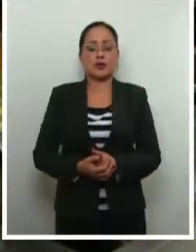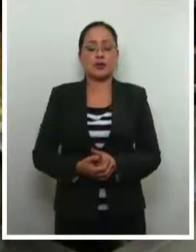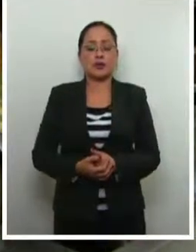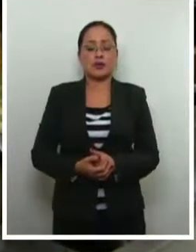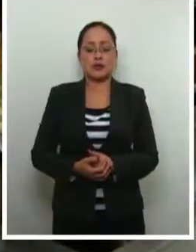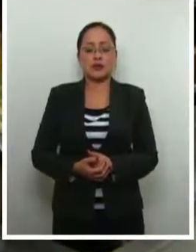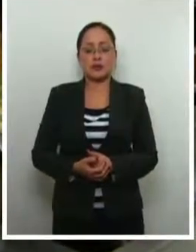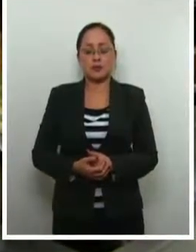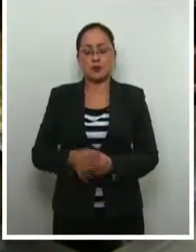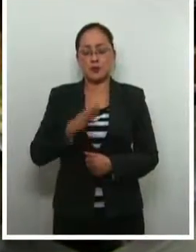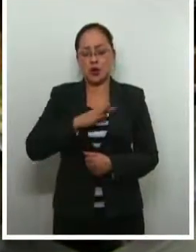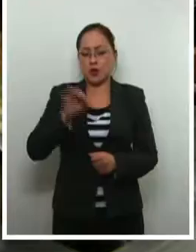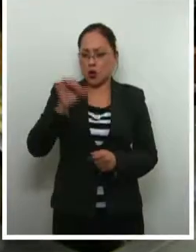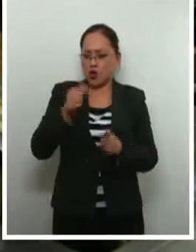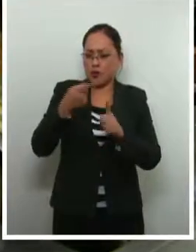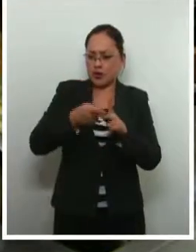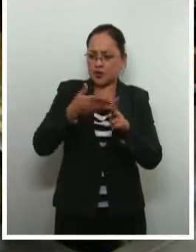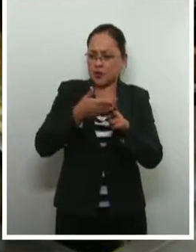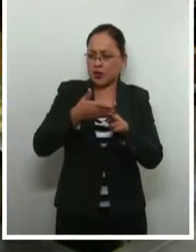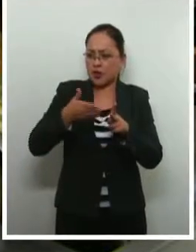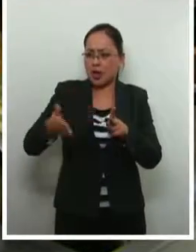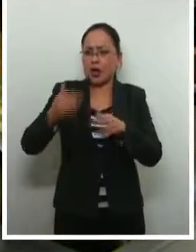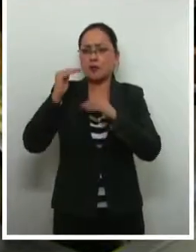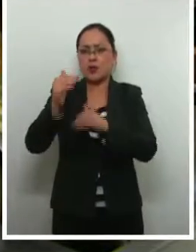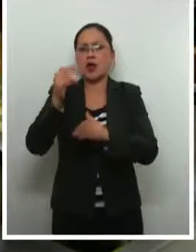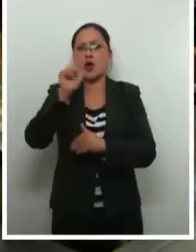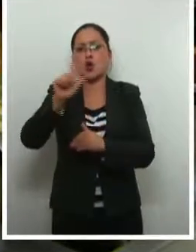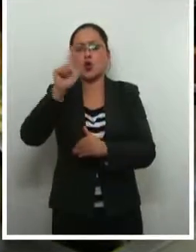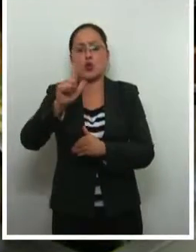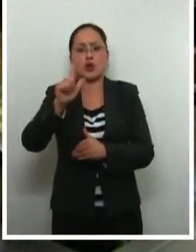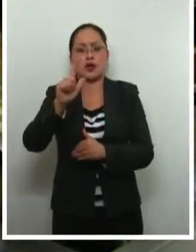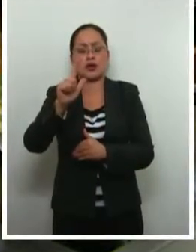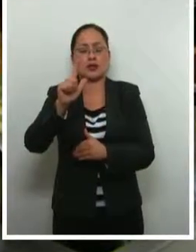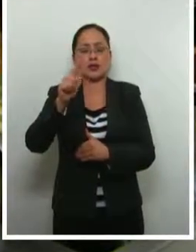¿Pueden presentarse desde hoy? Sí.